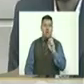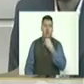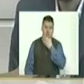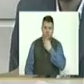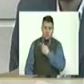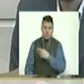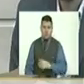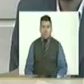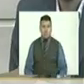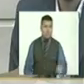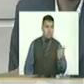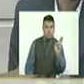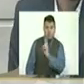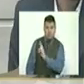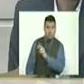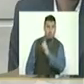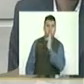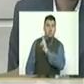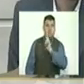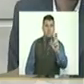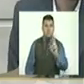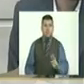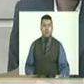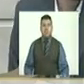senador Carlos Alberto Baena.